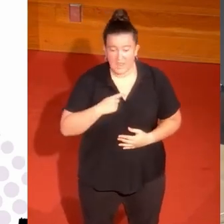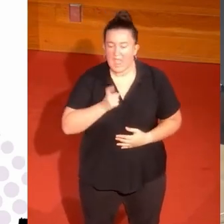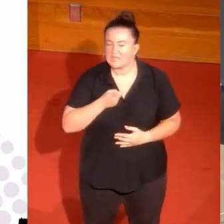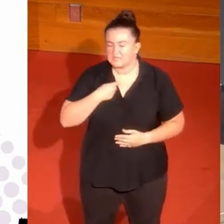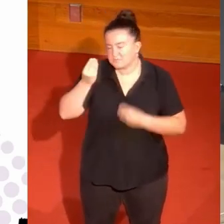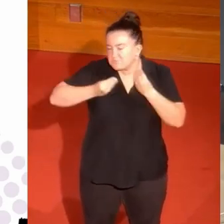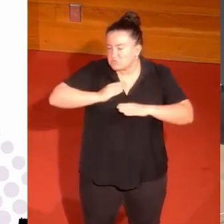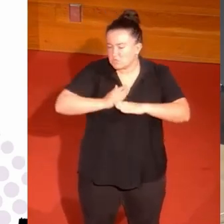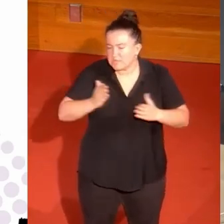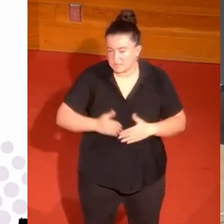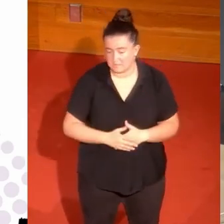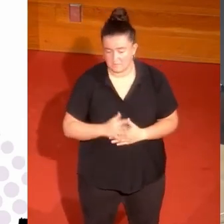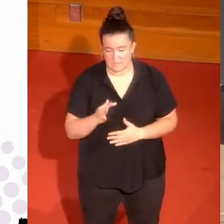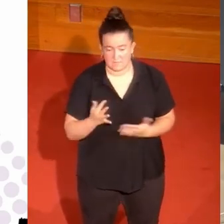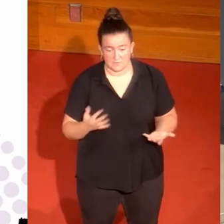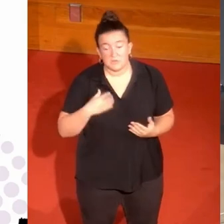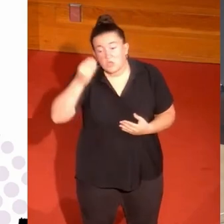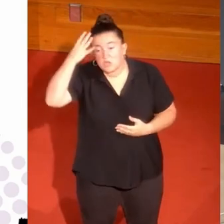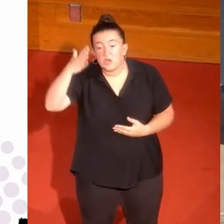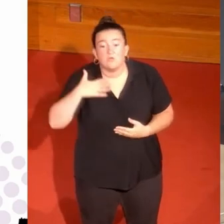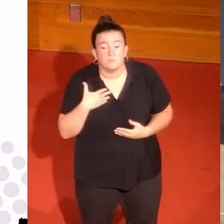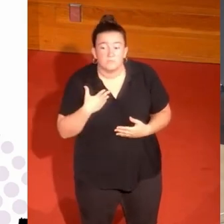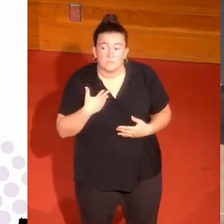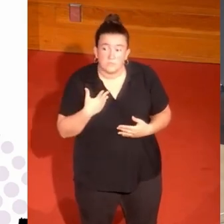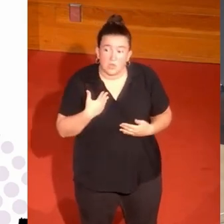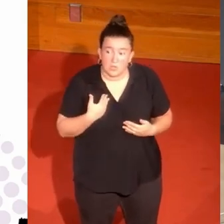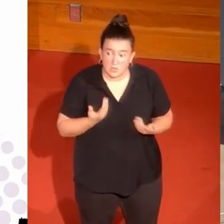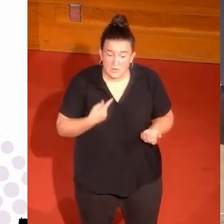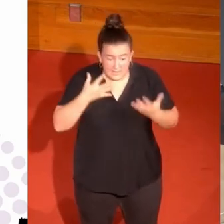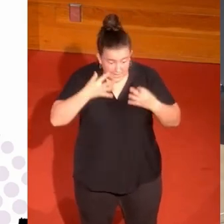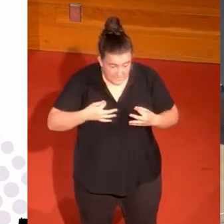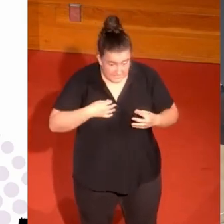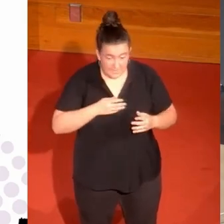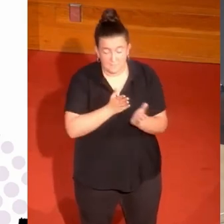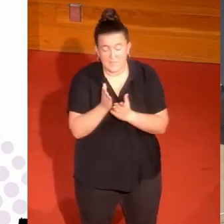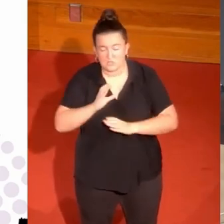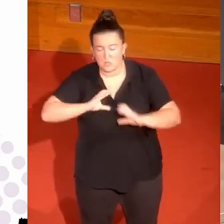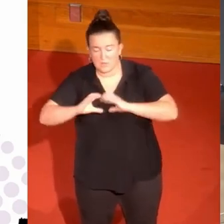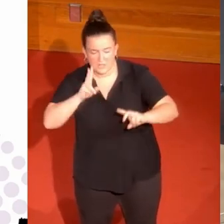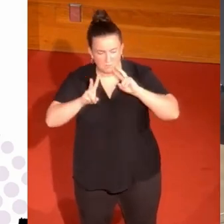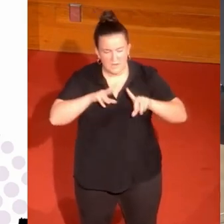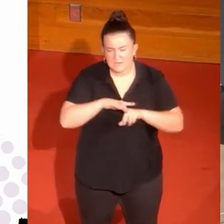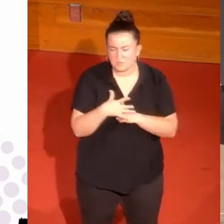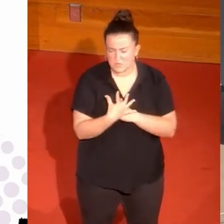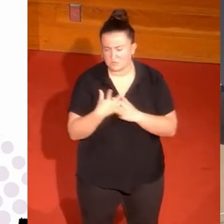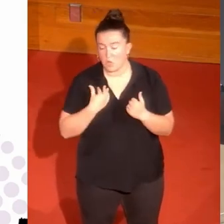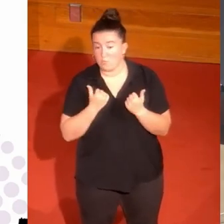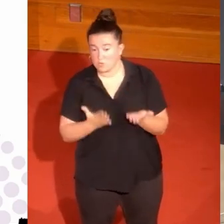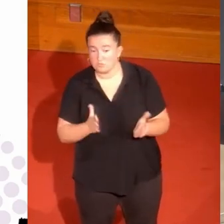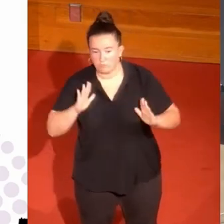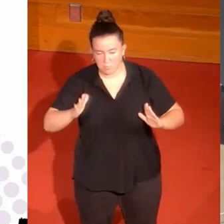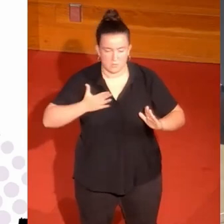medios de comunicación es un poco pronto Yo creo para para ver el estado de estos medios de comunicación pero sí que nos consta que ya han